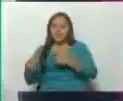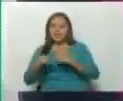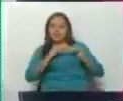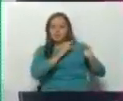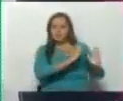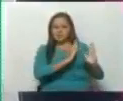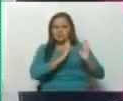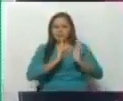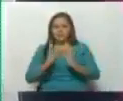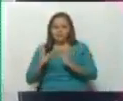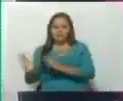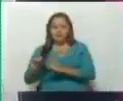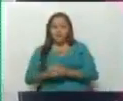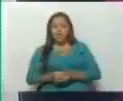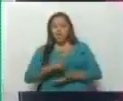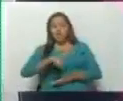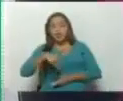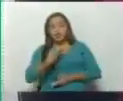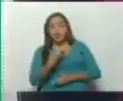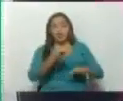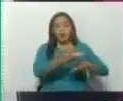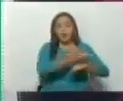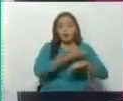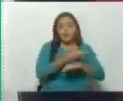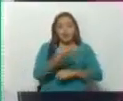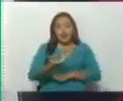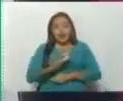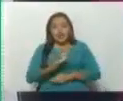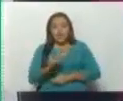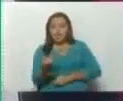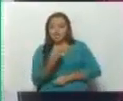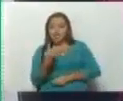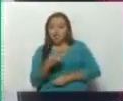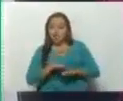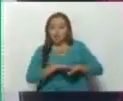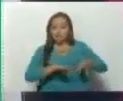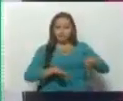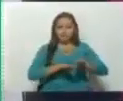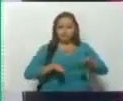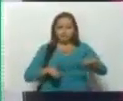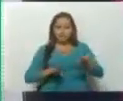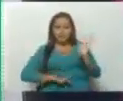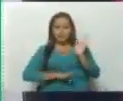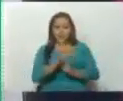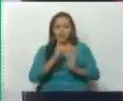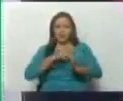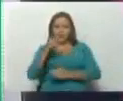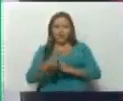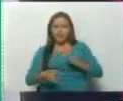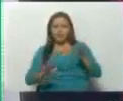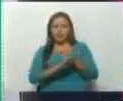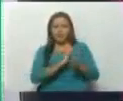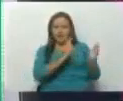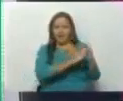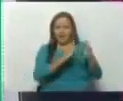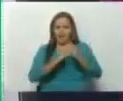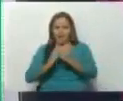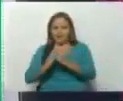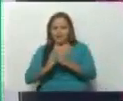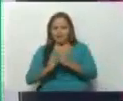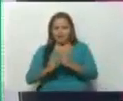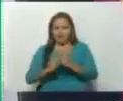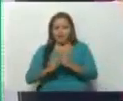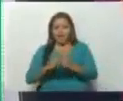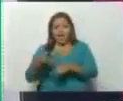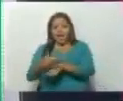¿no? Es decir, no puede una gobernación, una alcaldía sola, aislada, desarrollar un programa de hábitat y vivienda